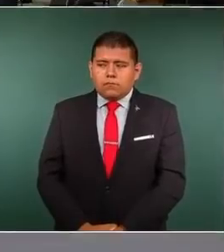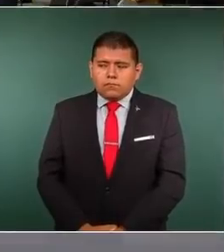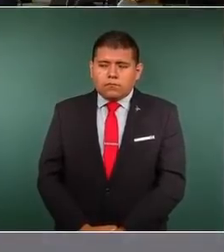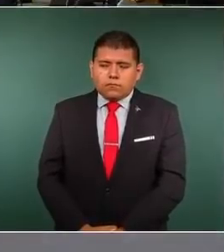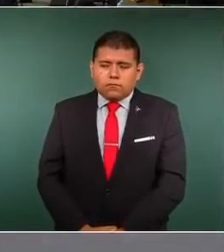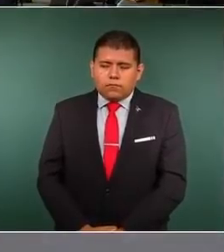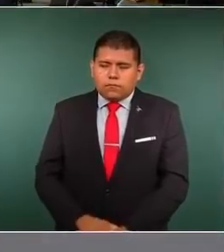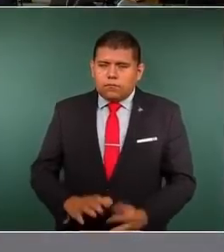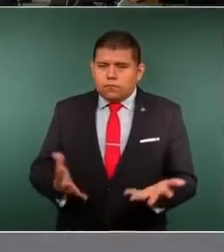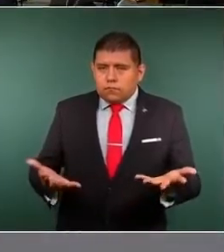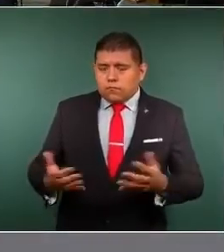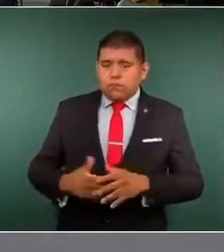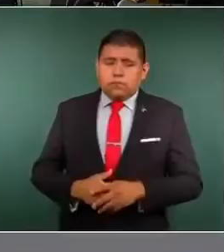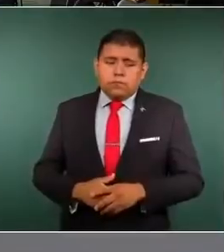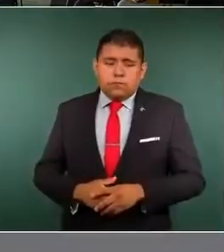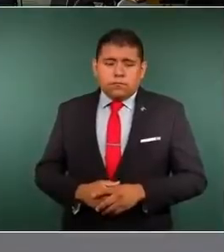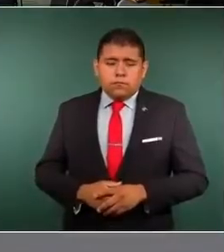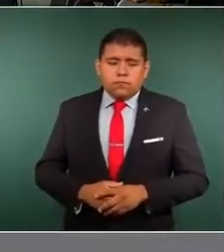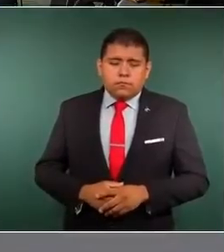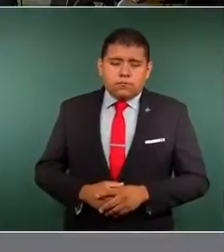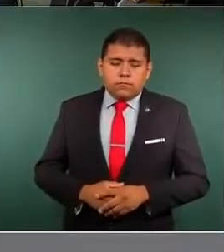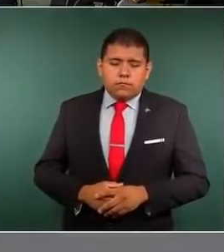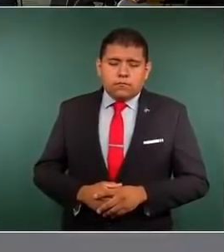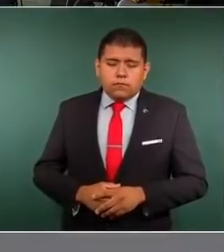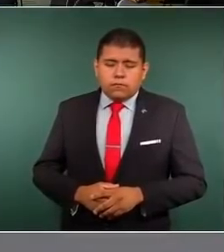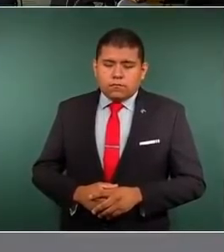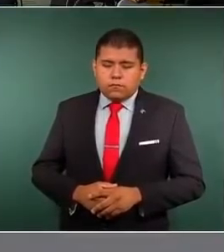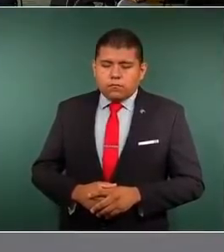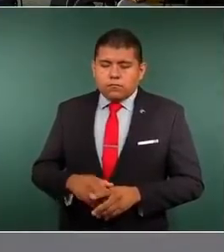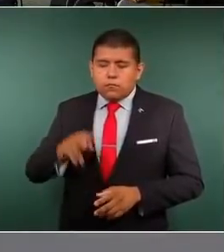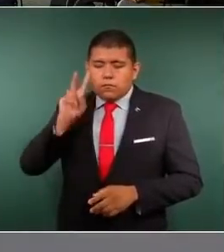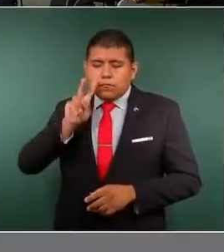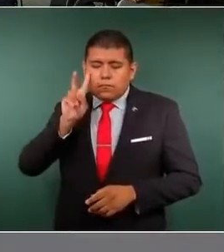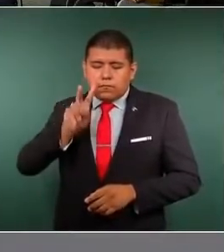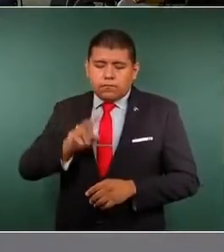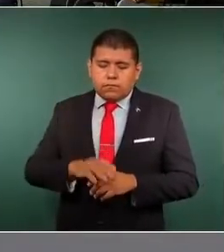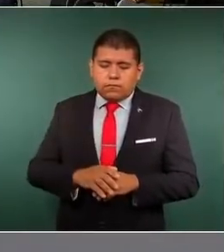bueno pues abrimos